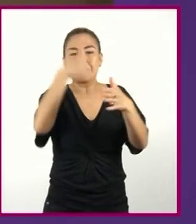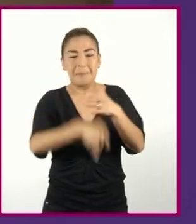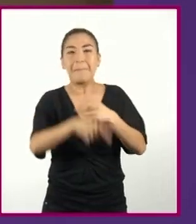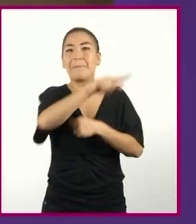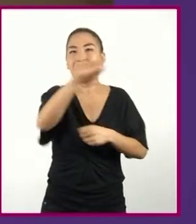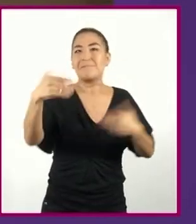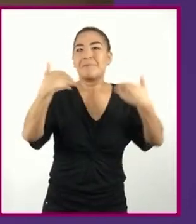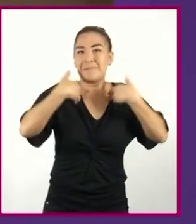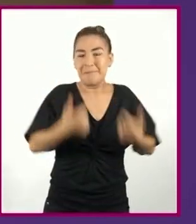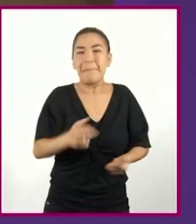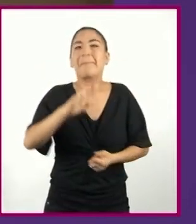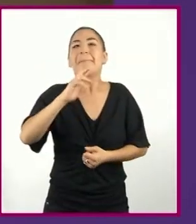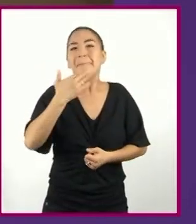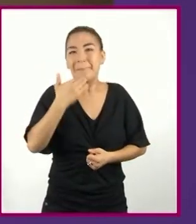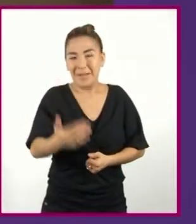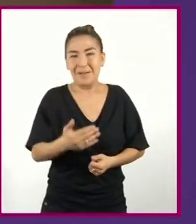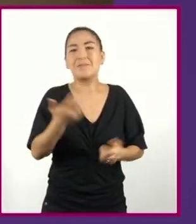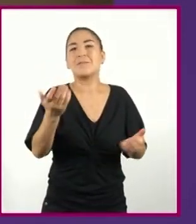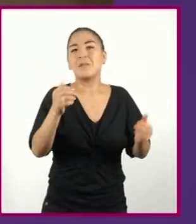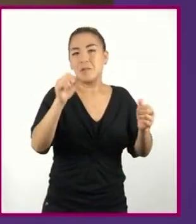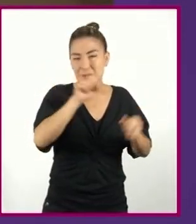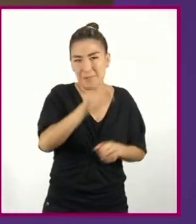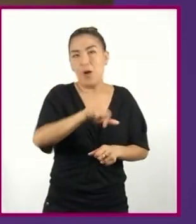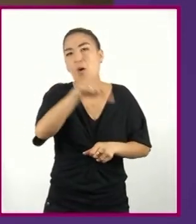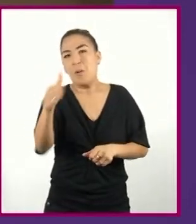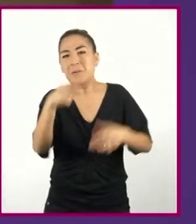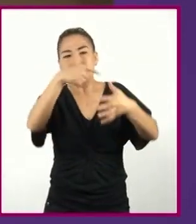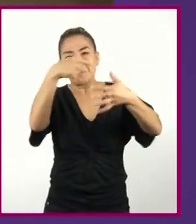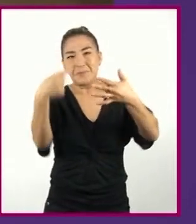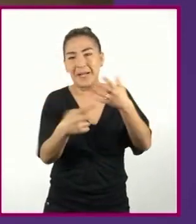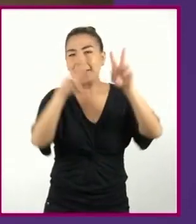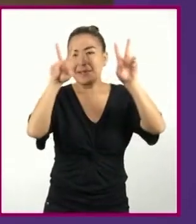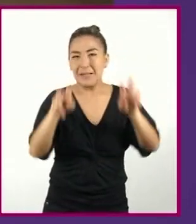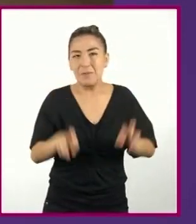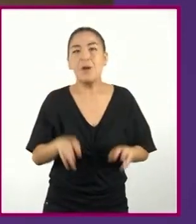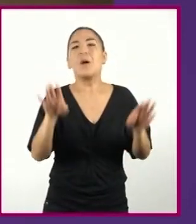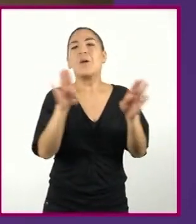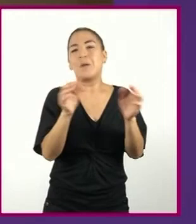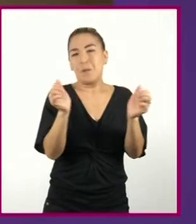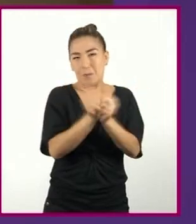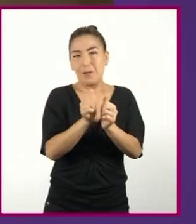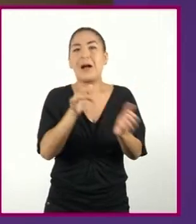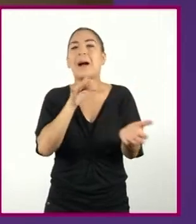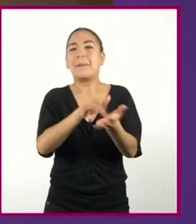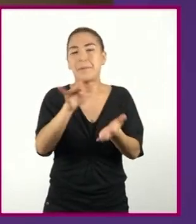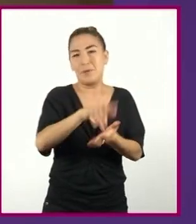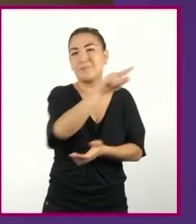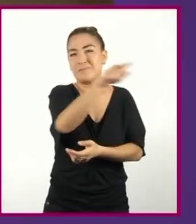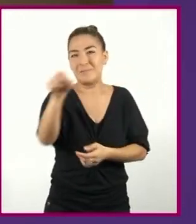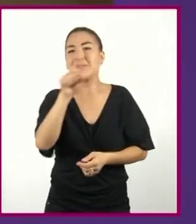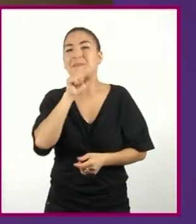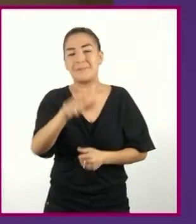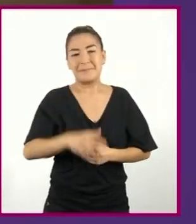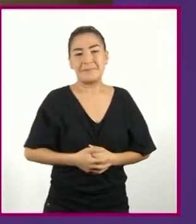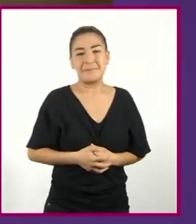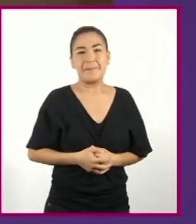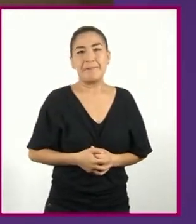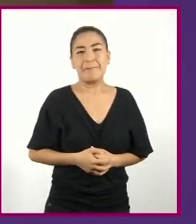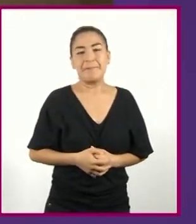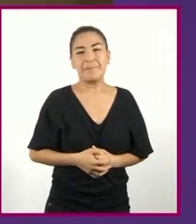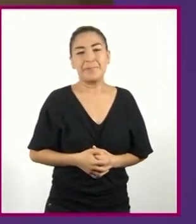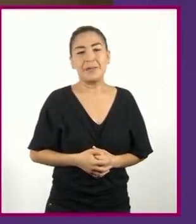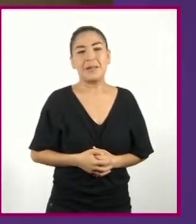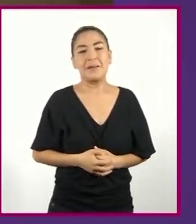comprender muy bien junto con demás aspectos, claramente cada uno apoyado con lo suyo. Yo,